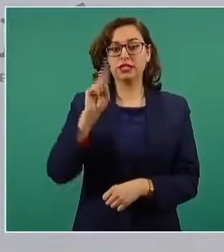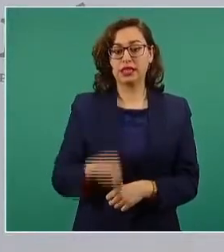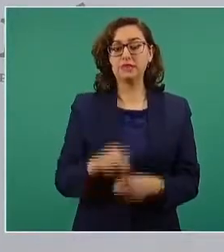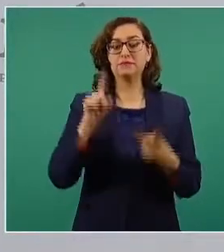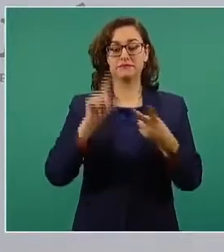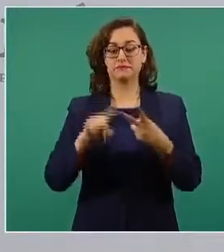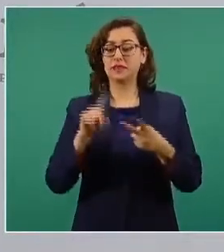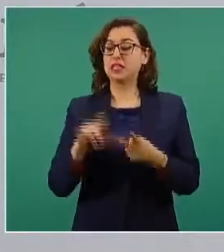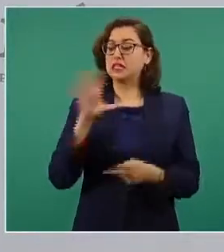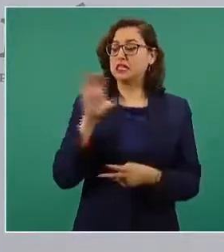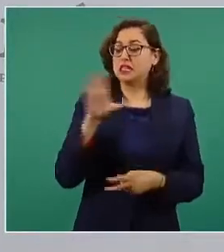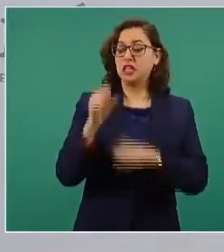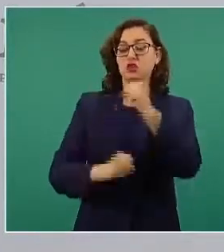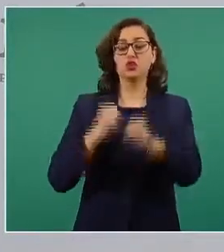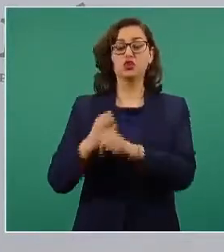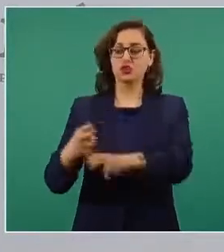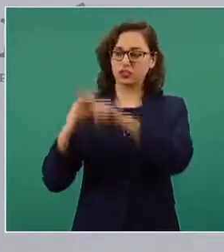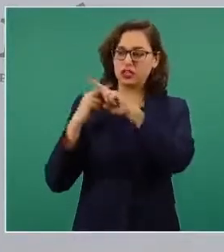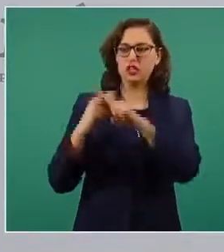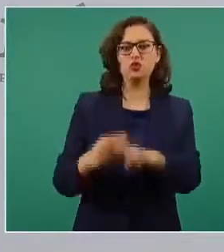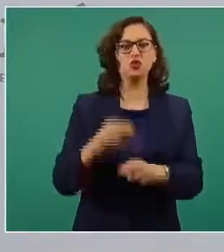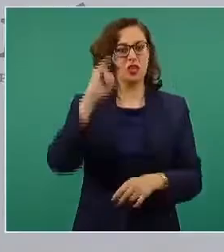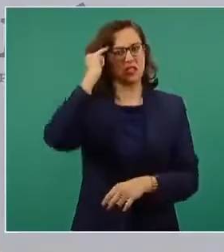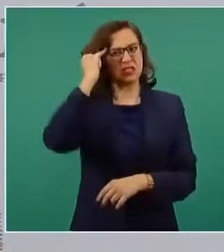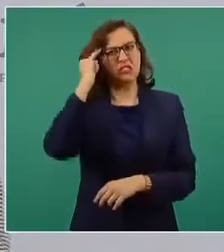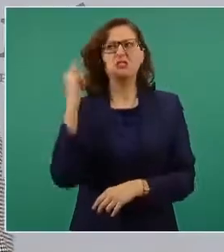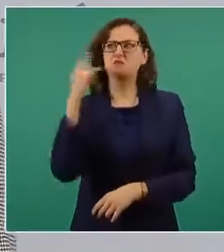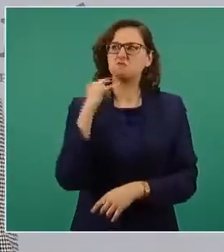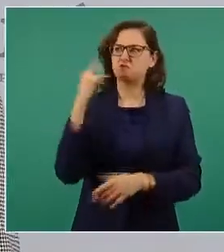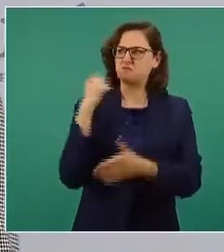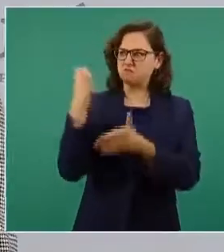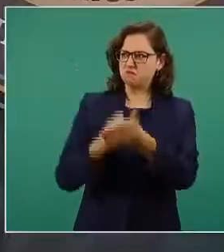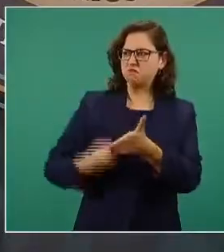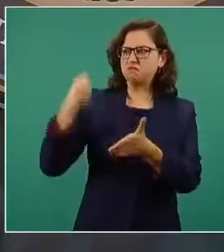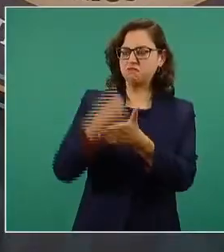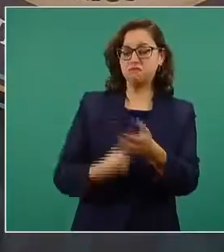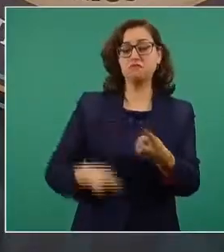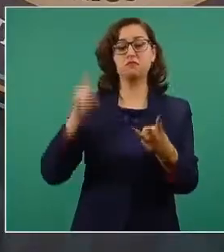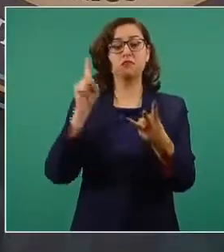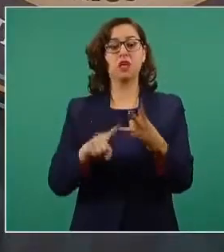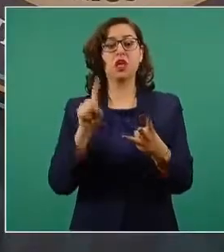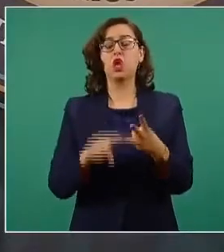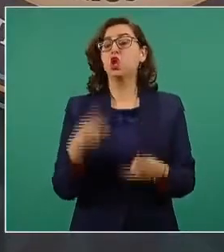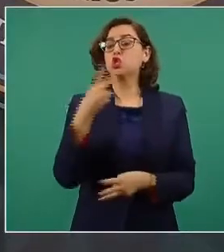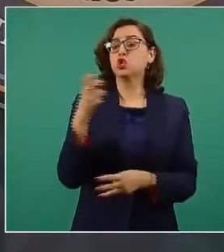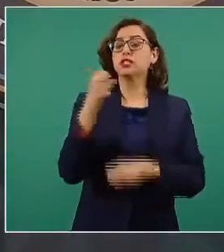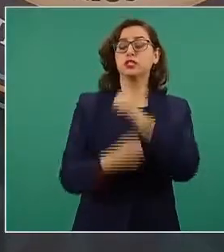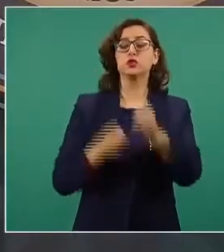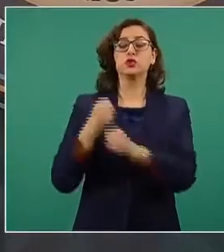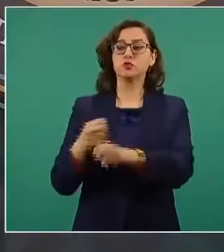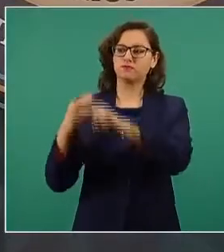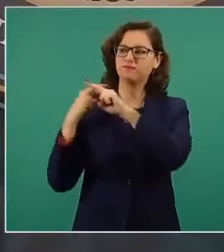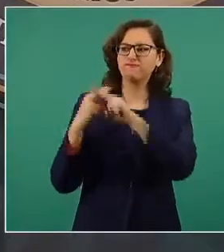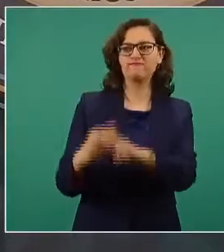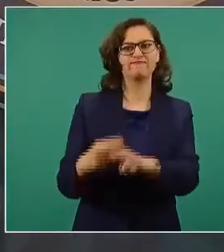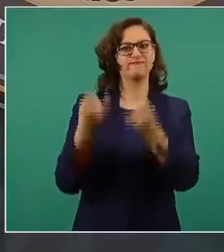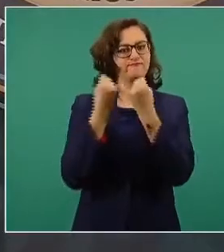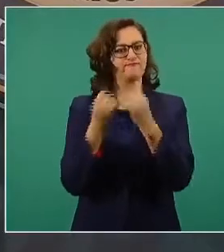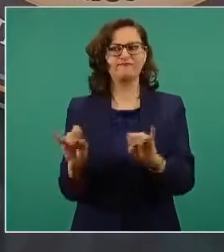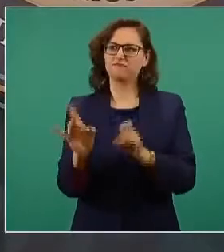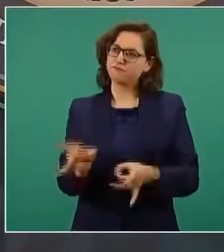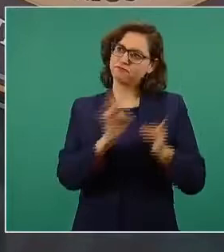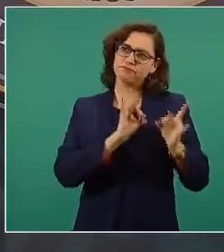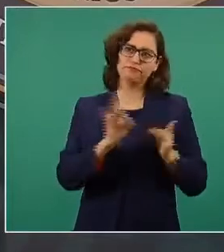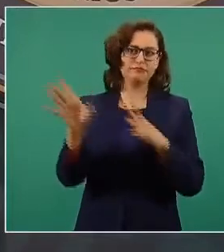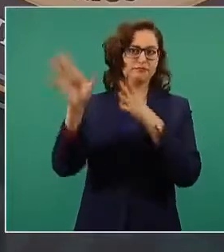indígena y los 200 años de la independencia mexicana. resistencia e independencia, dos